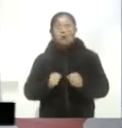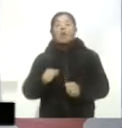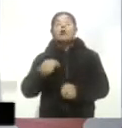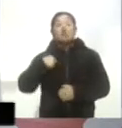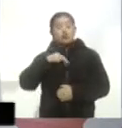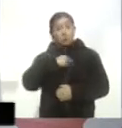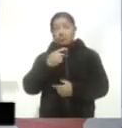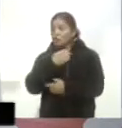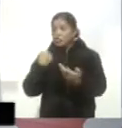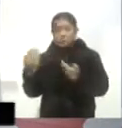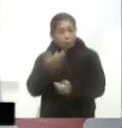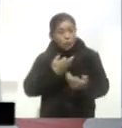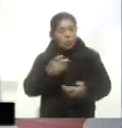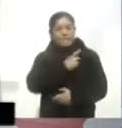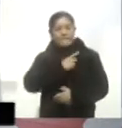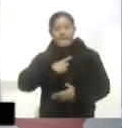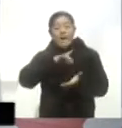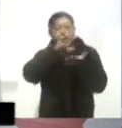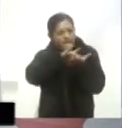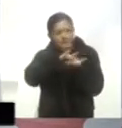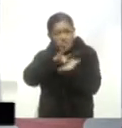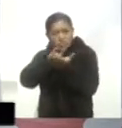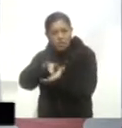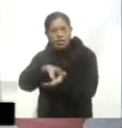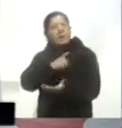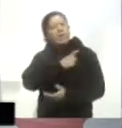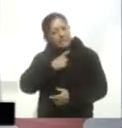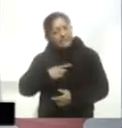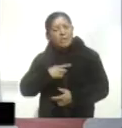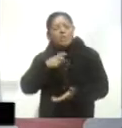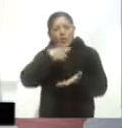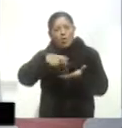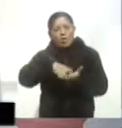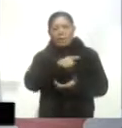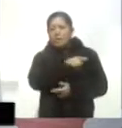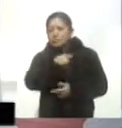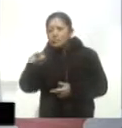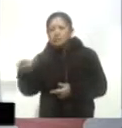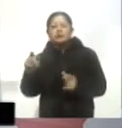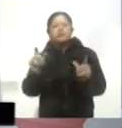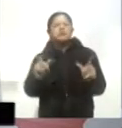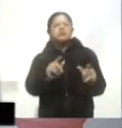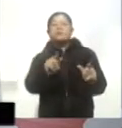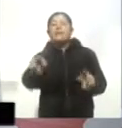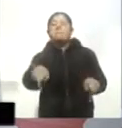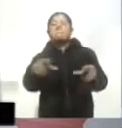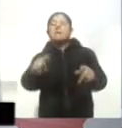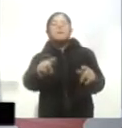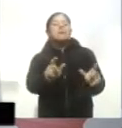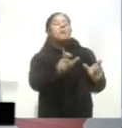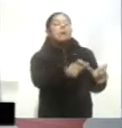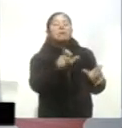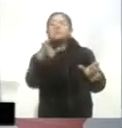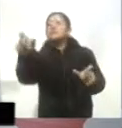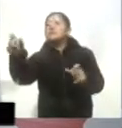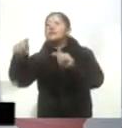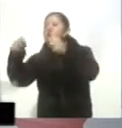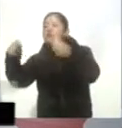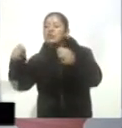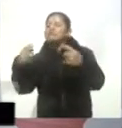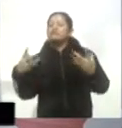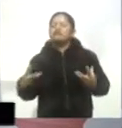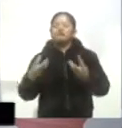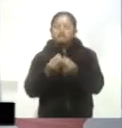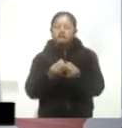apoyar el comercio local comprando, consumiendo a todos estos pequeños productores. De verdad, vamos a unirnos